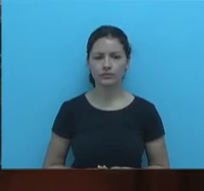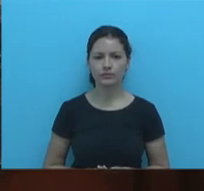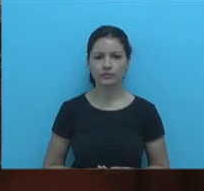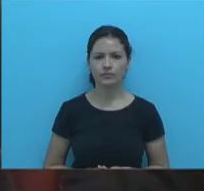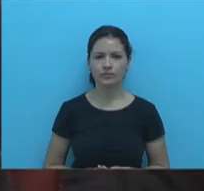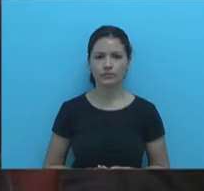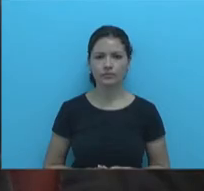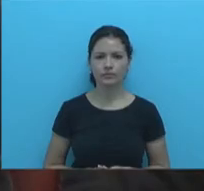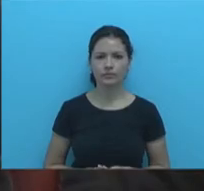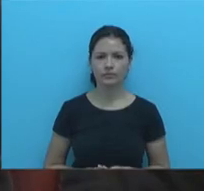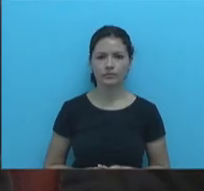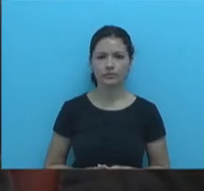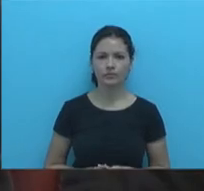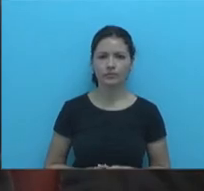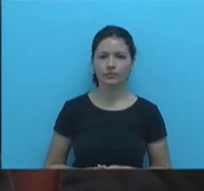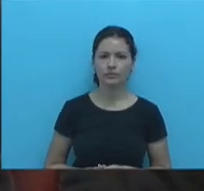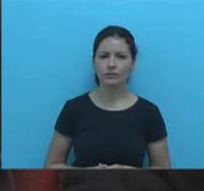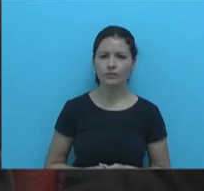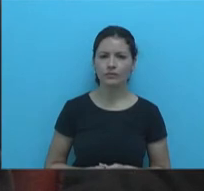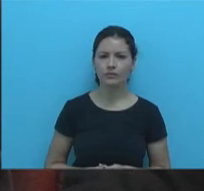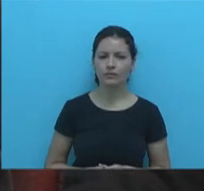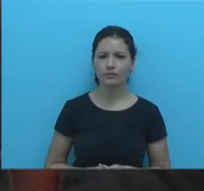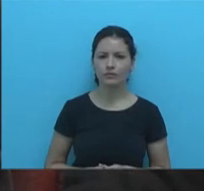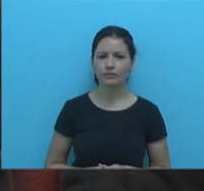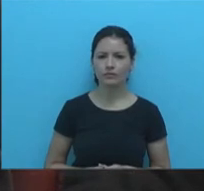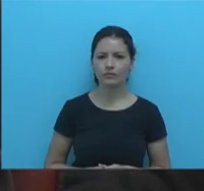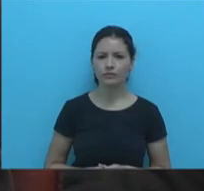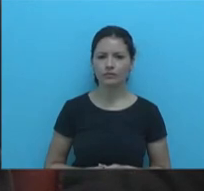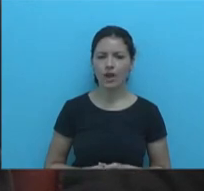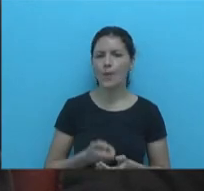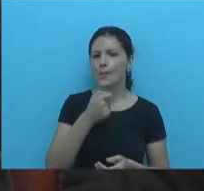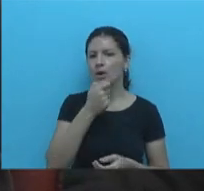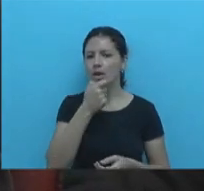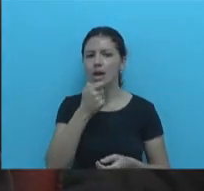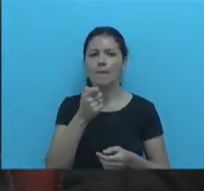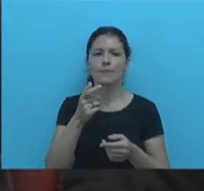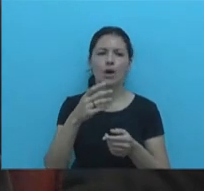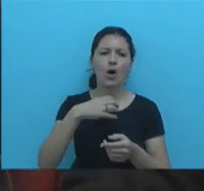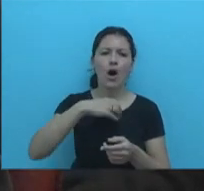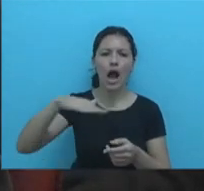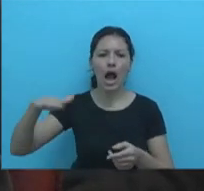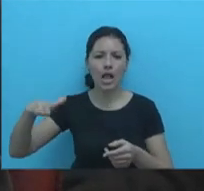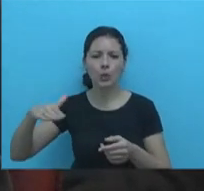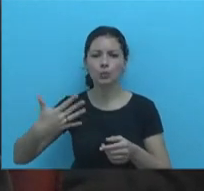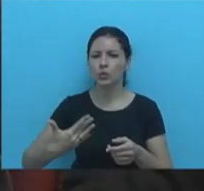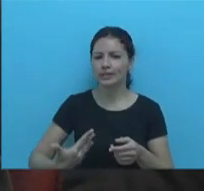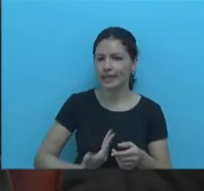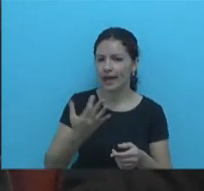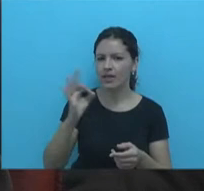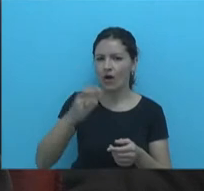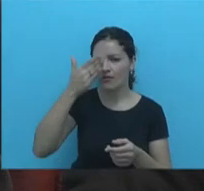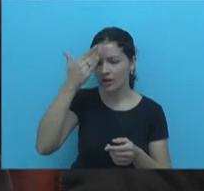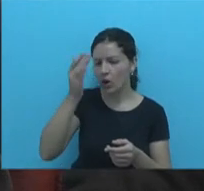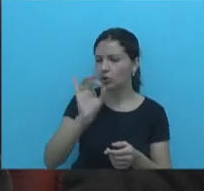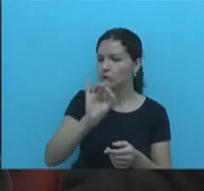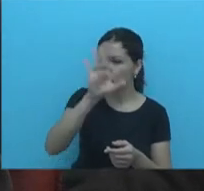lo que atenderán a los alumnos. En caso de que tengan accidentes o eso, serán médicos